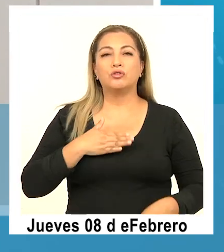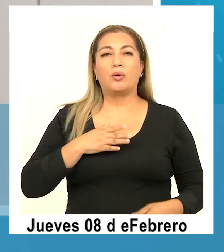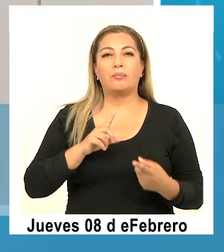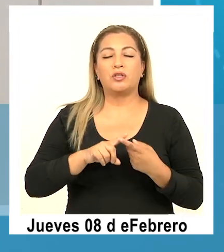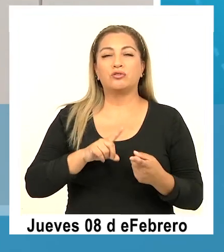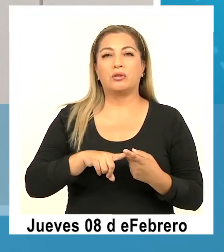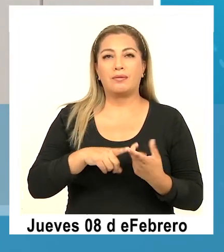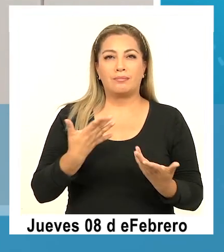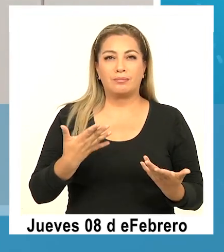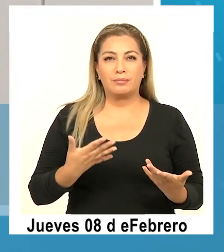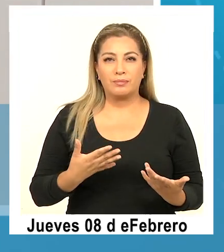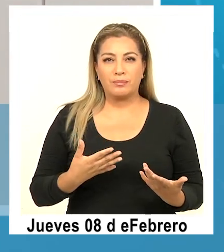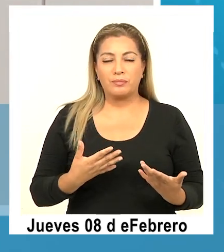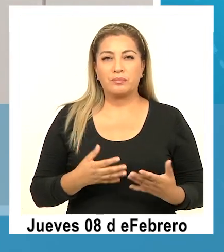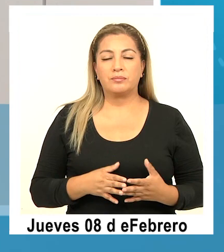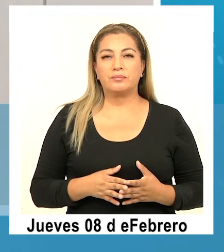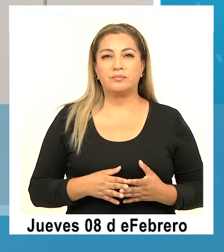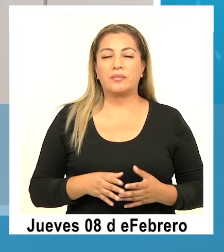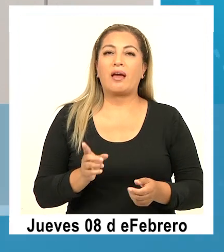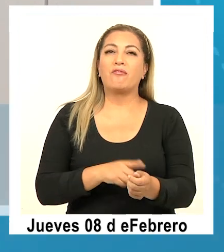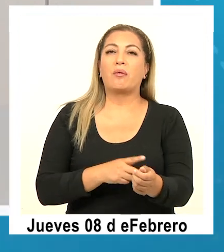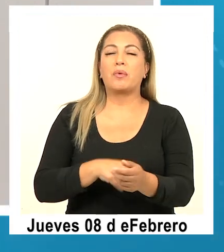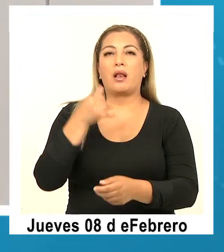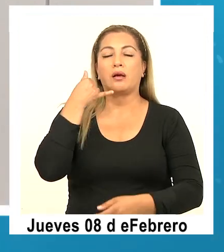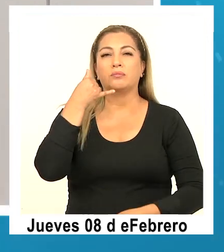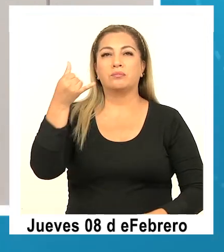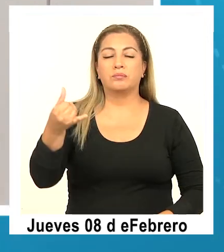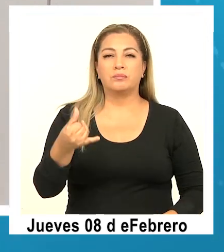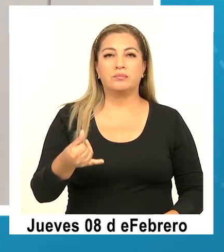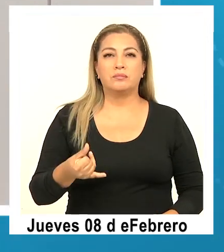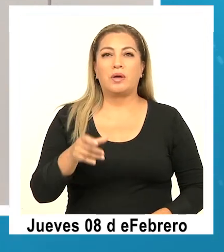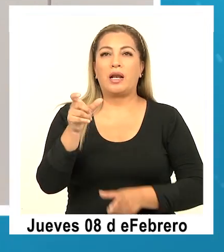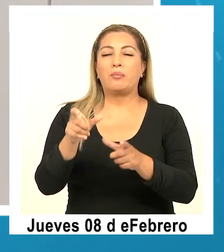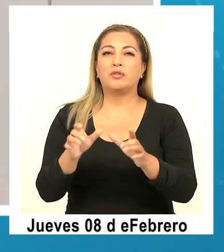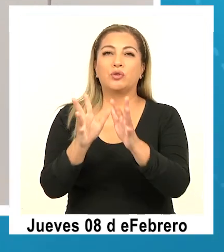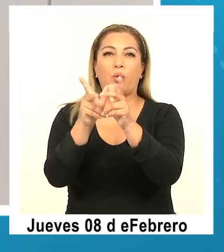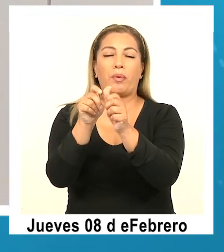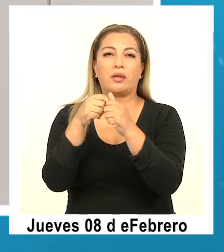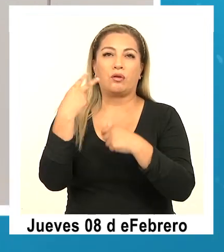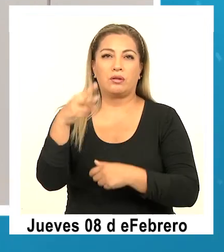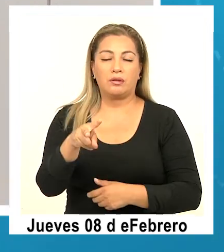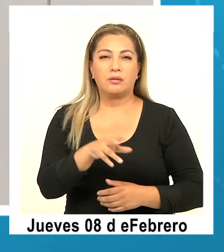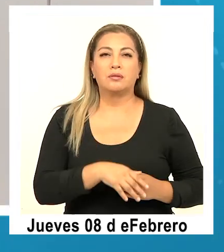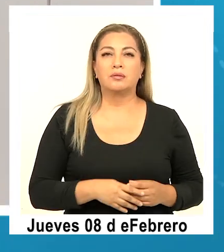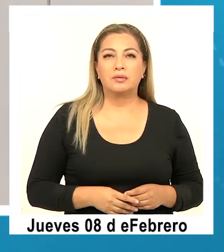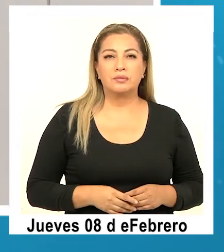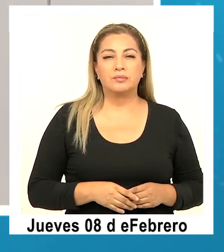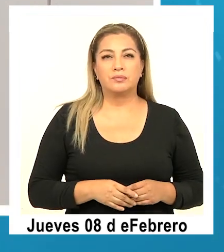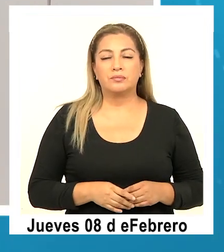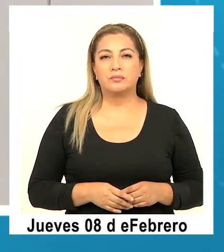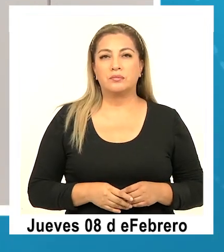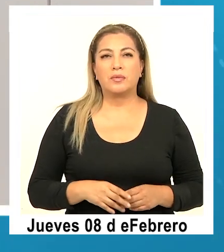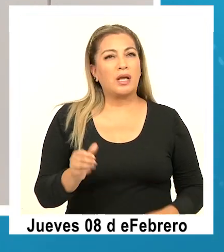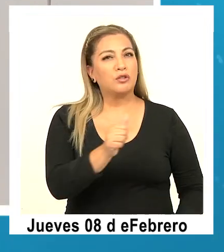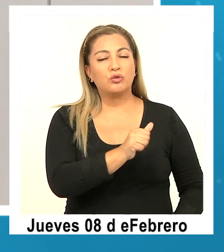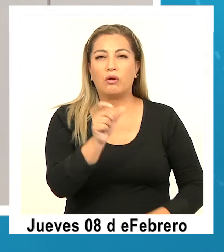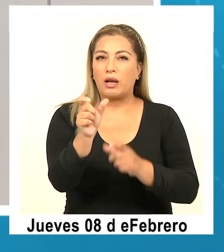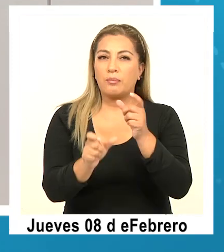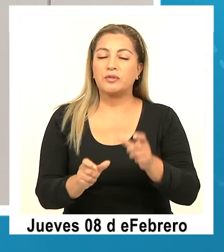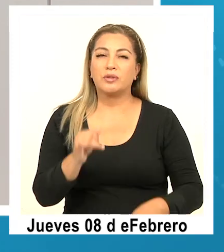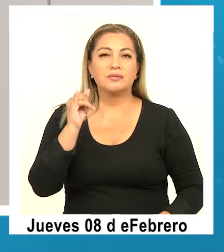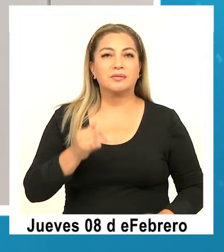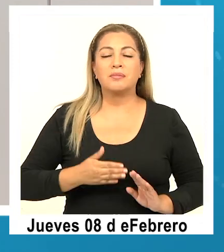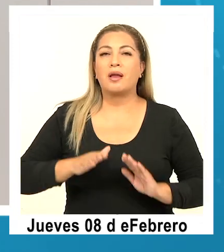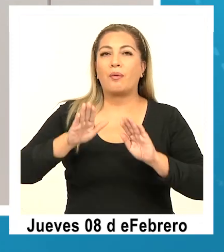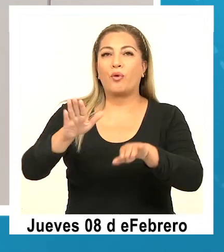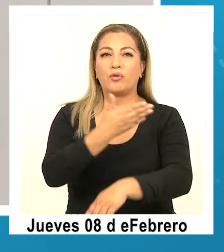personalmente a su familia, a sus colaboradores, a toda la gente que también